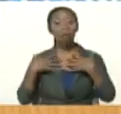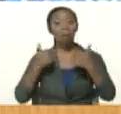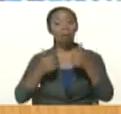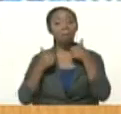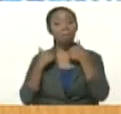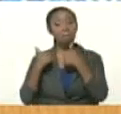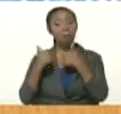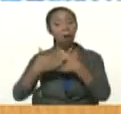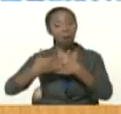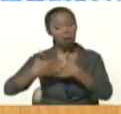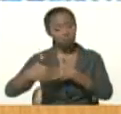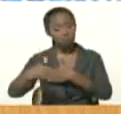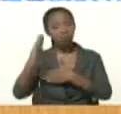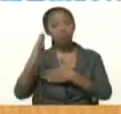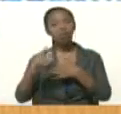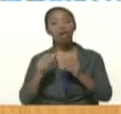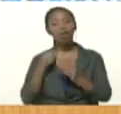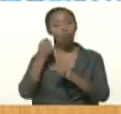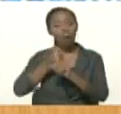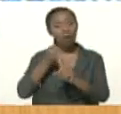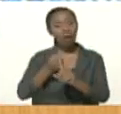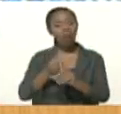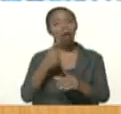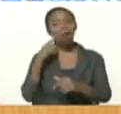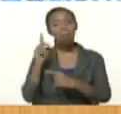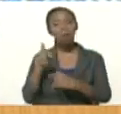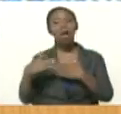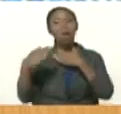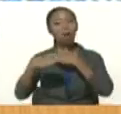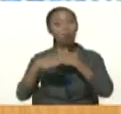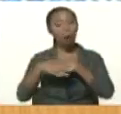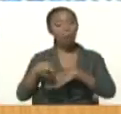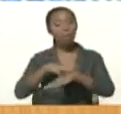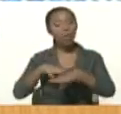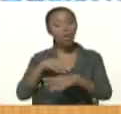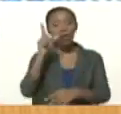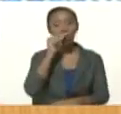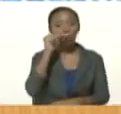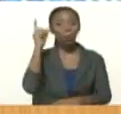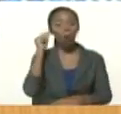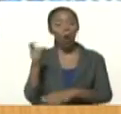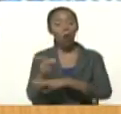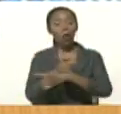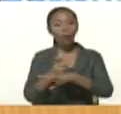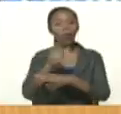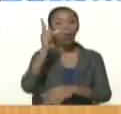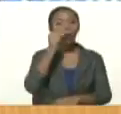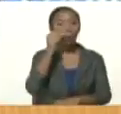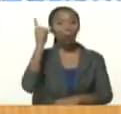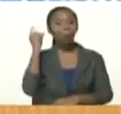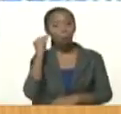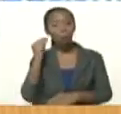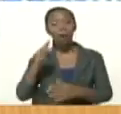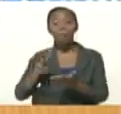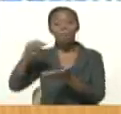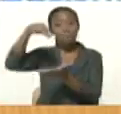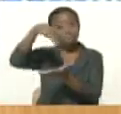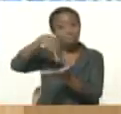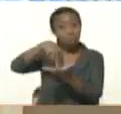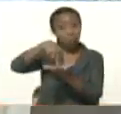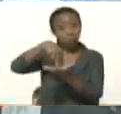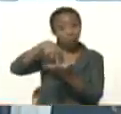adelante en su batalla. Igualmente, bueno, ministros, ministras, gobernadoras y gobernadores, pónganse de pie y